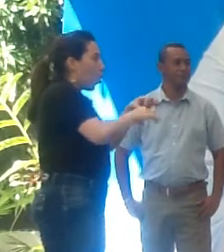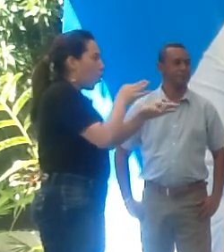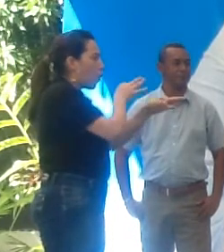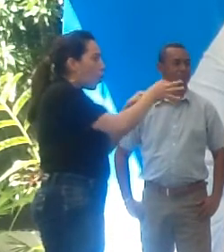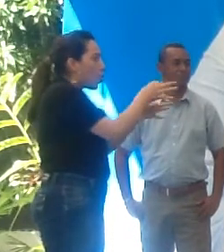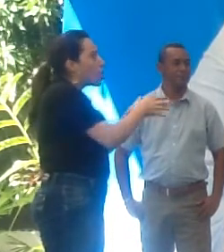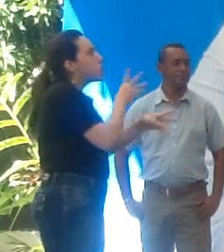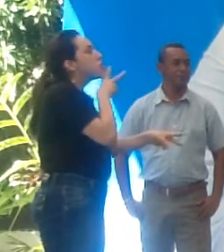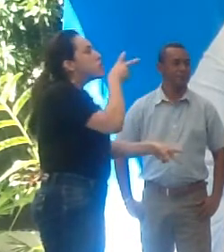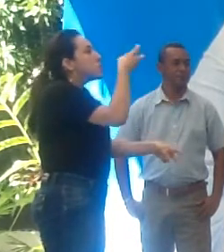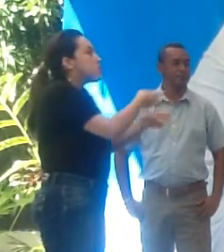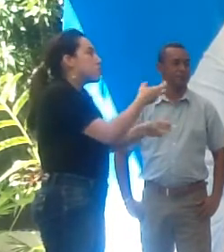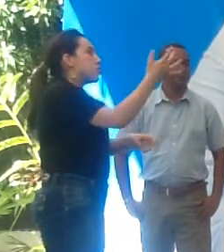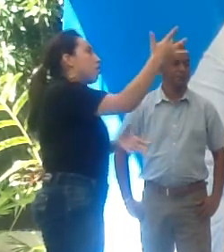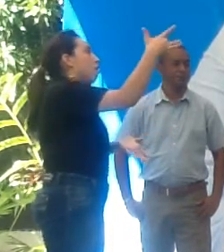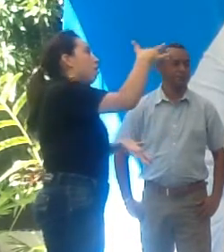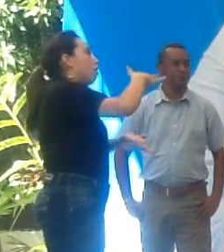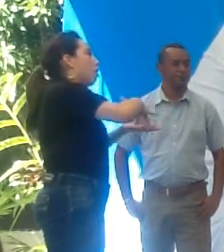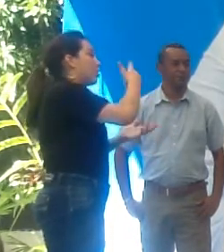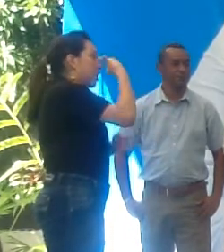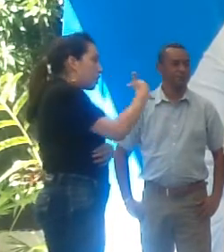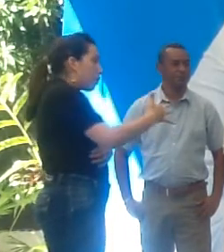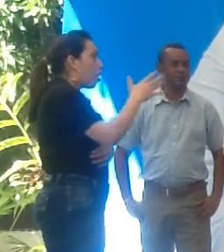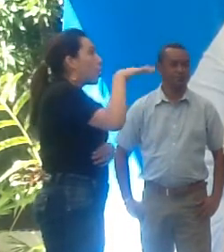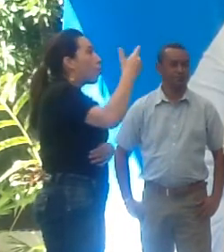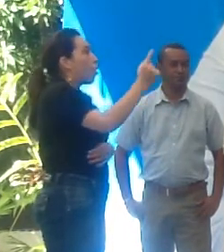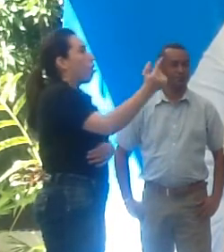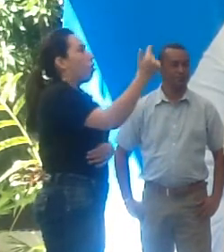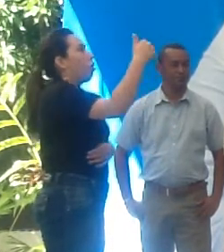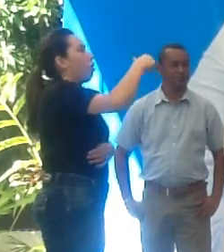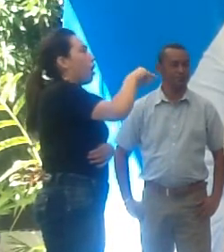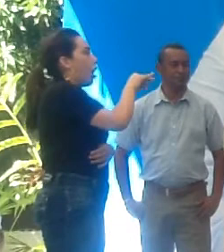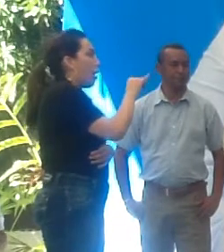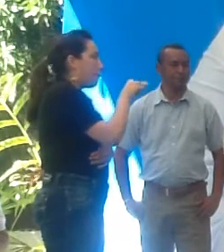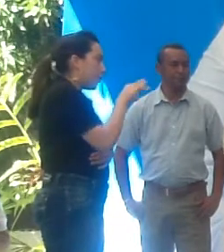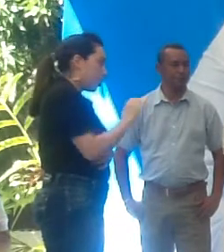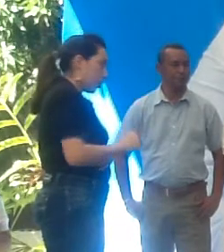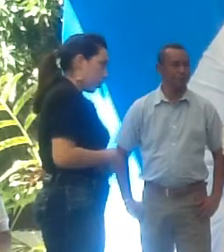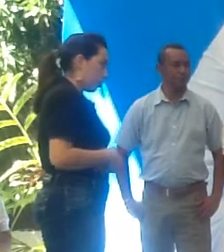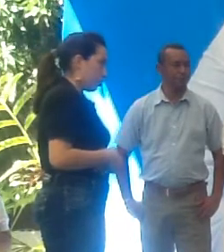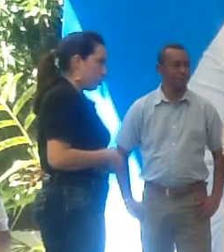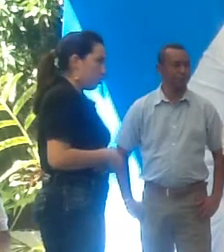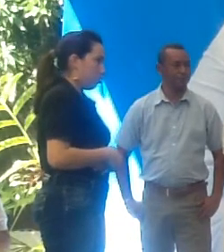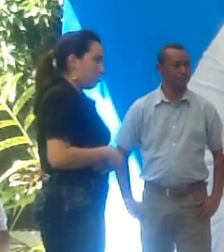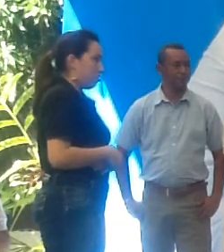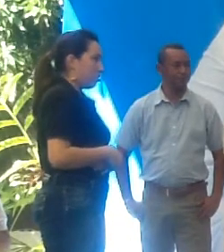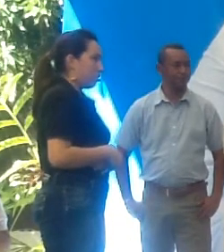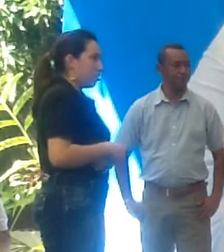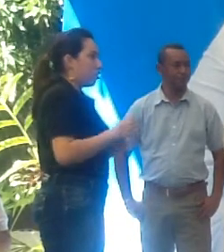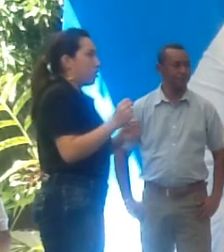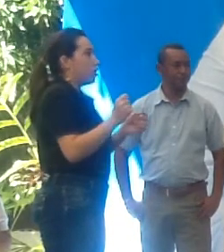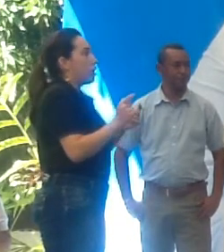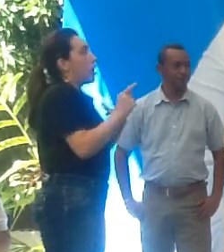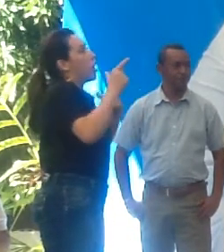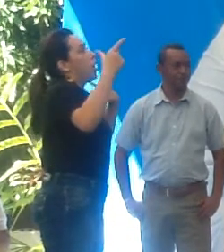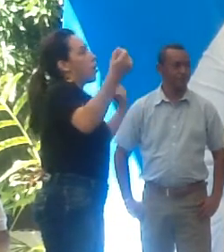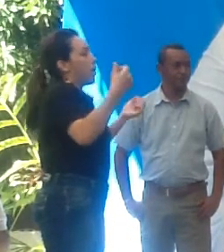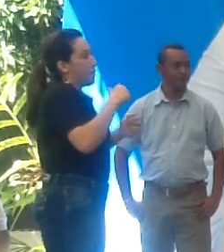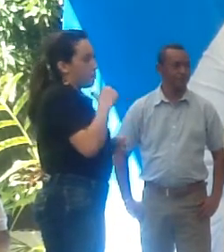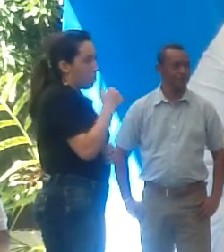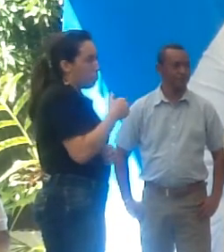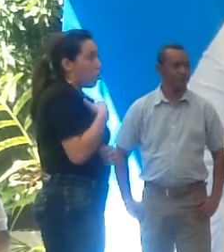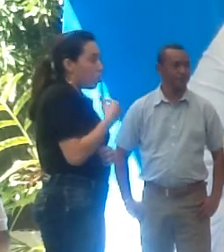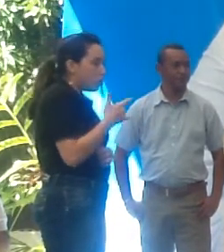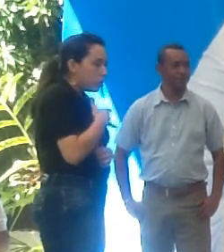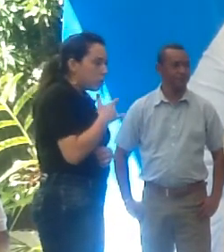del departamento del Magdalena hacia Santa Marta, y más a Minca, que queda a una distancia mayor. Por eso